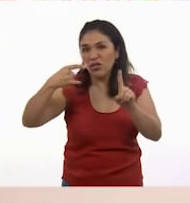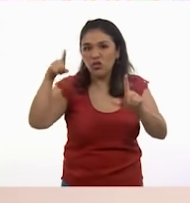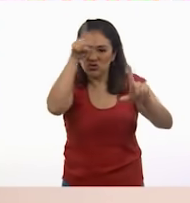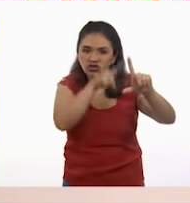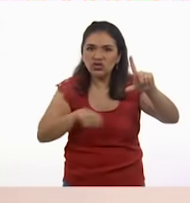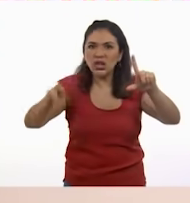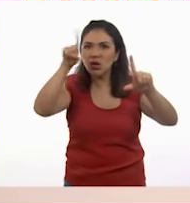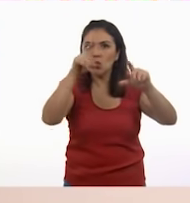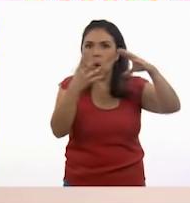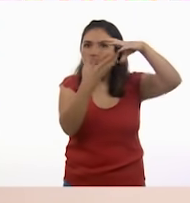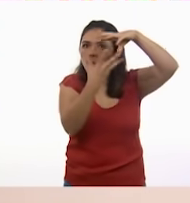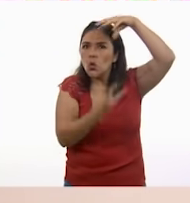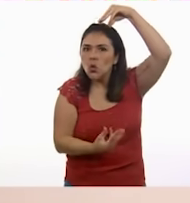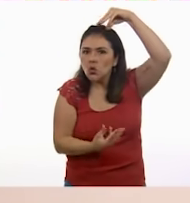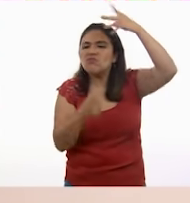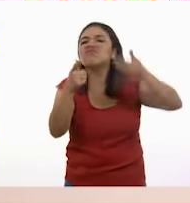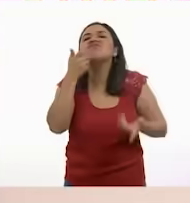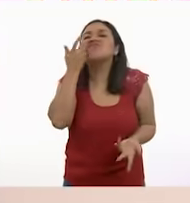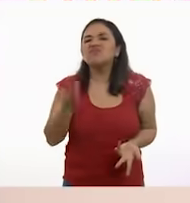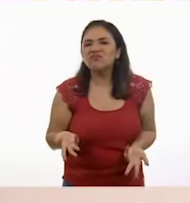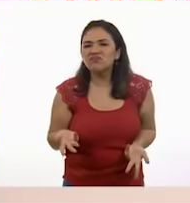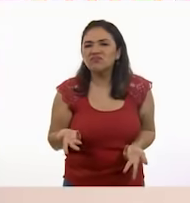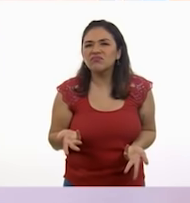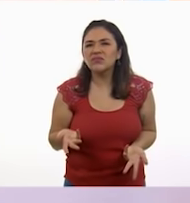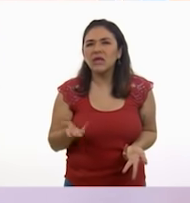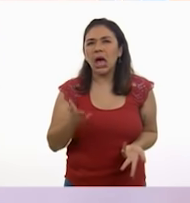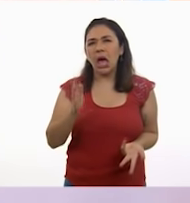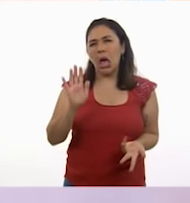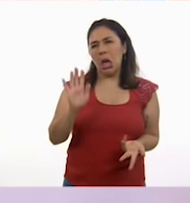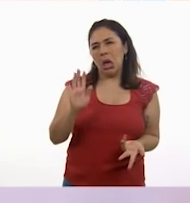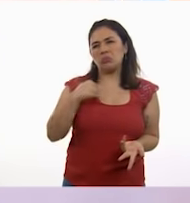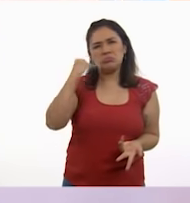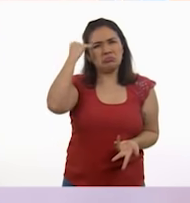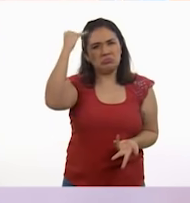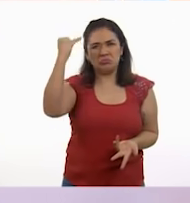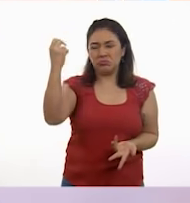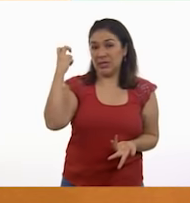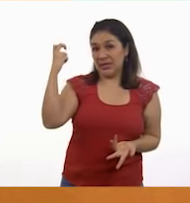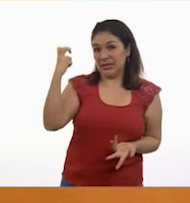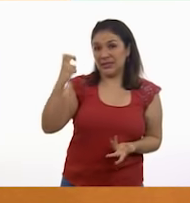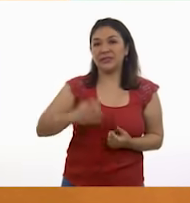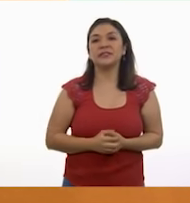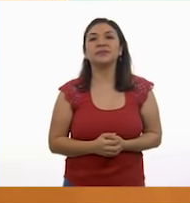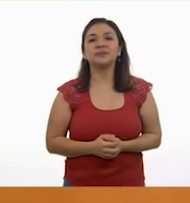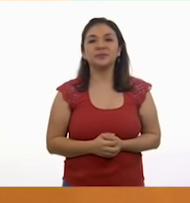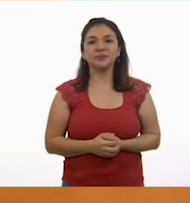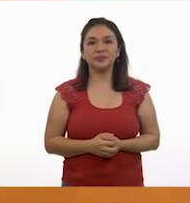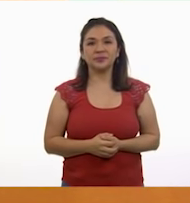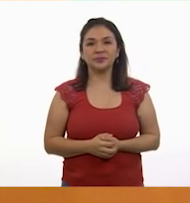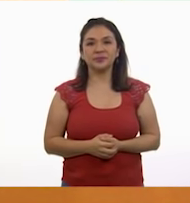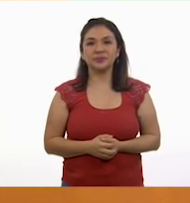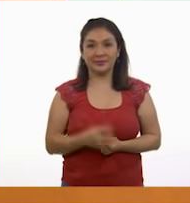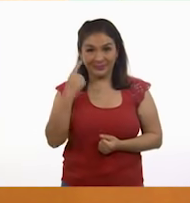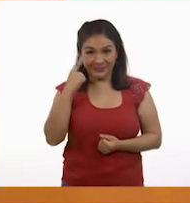de forma ovalada y quiero estar ok ovalada